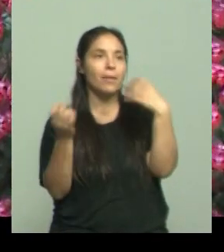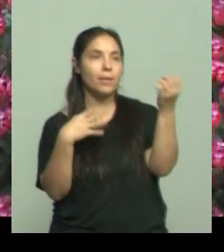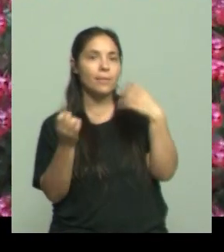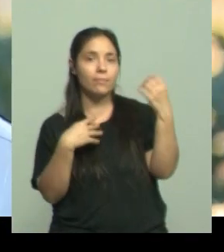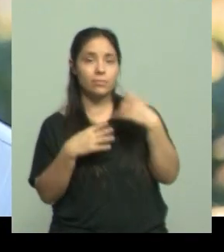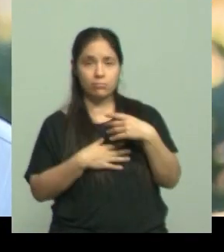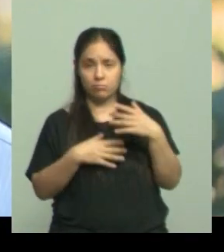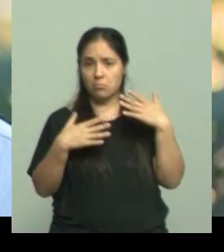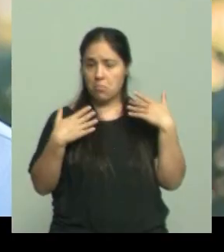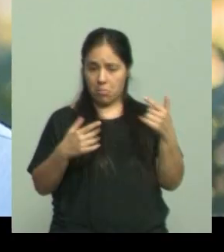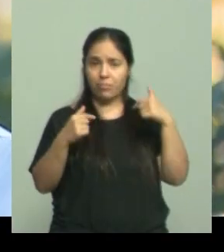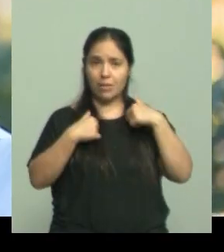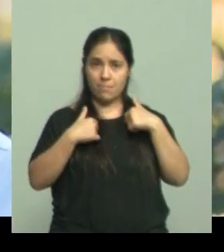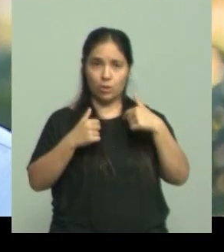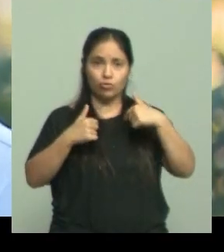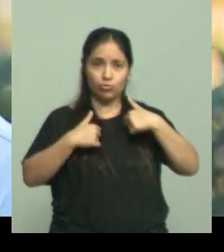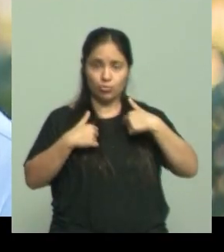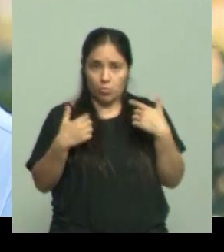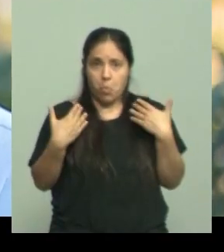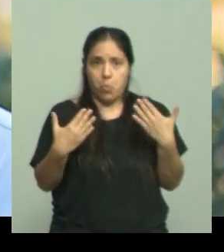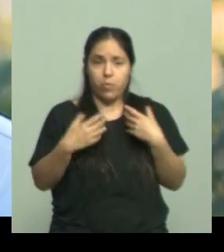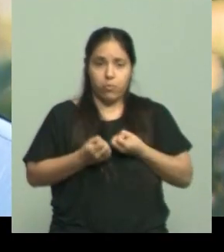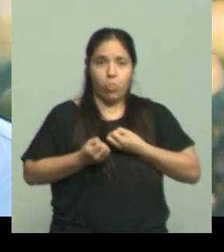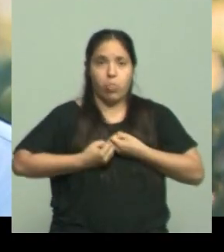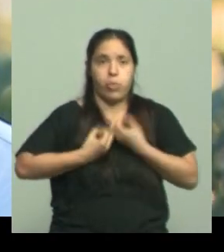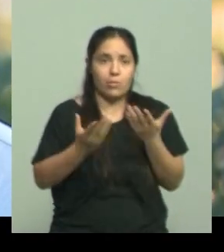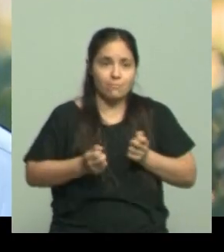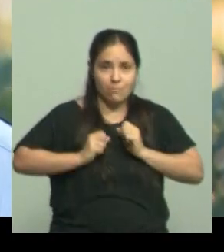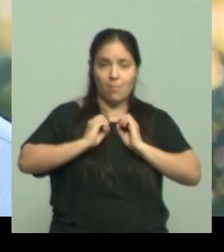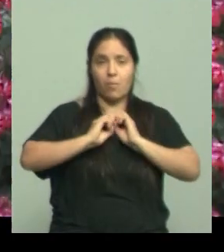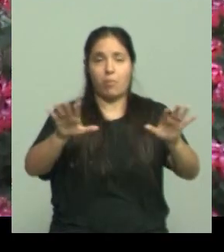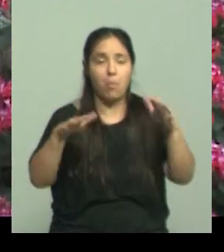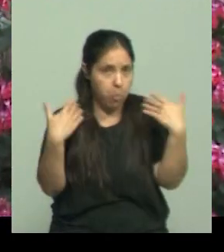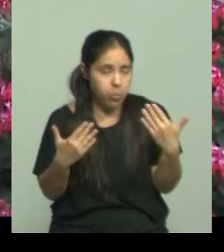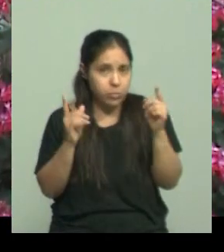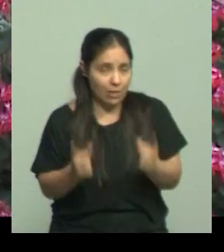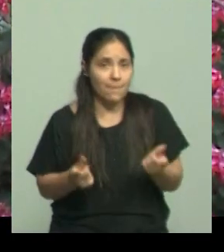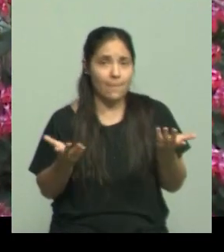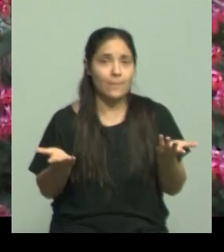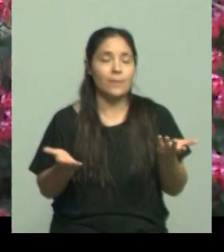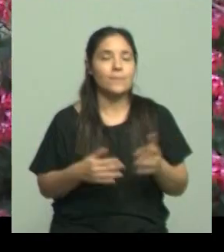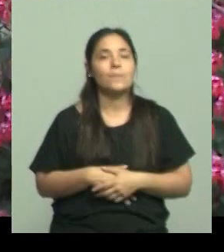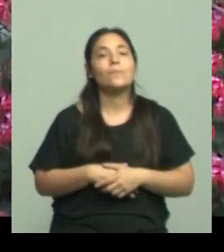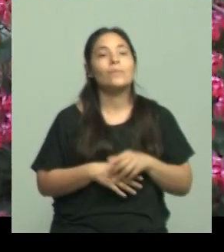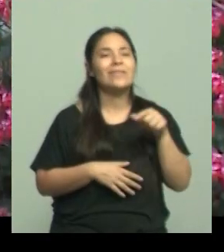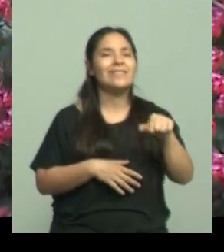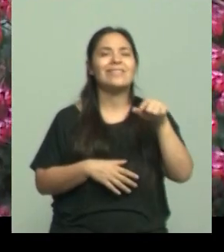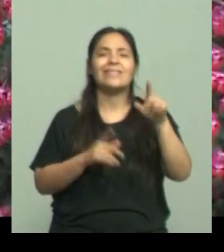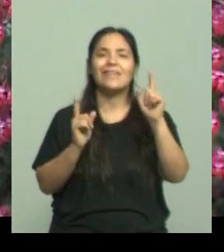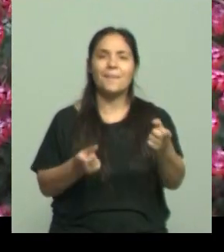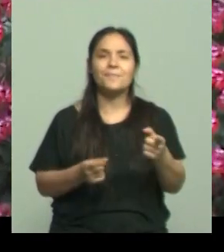informativas, sino también para poder expresarte como usuario, como ciudadano. Y esto también